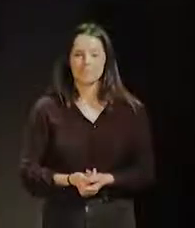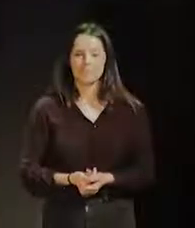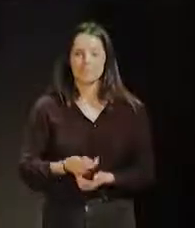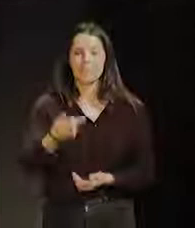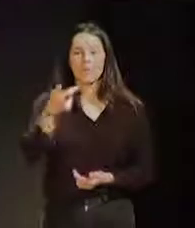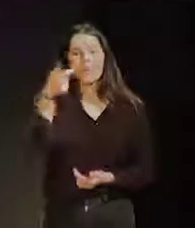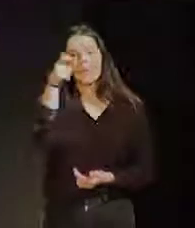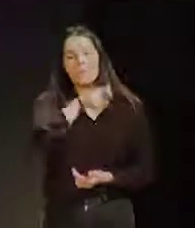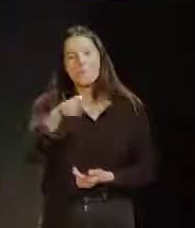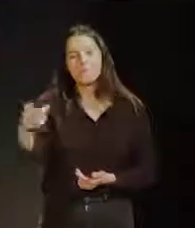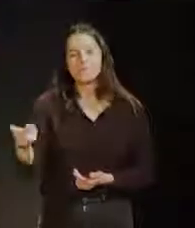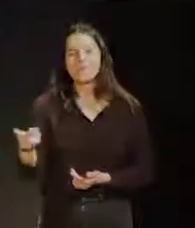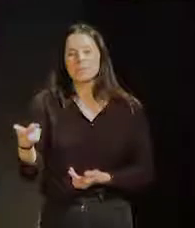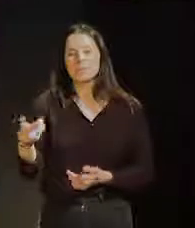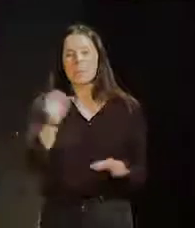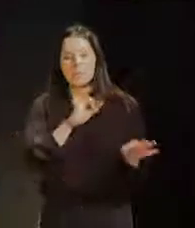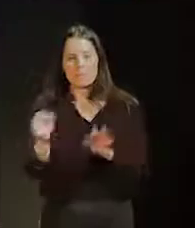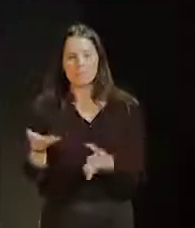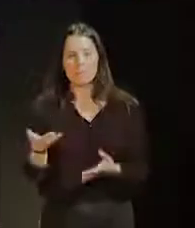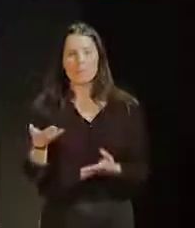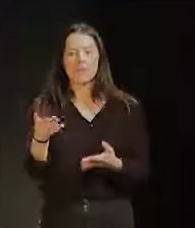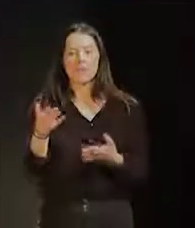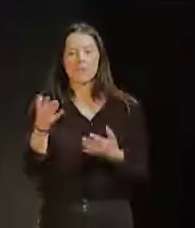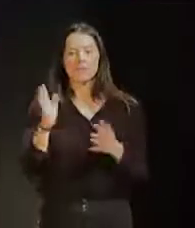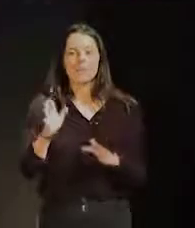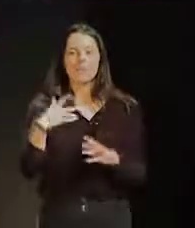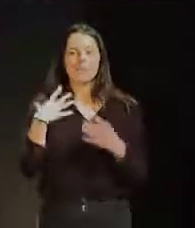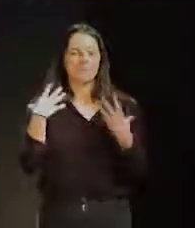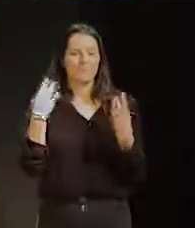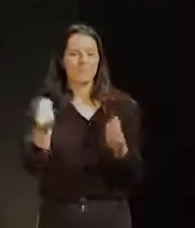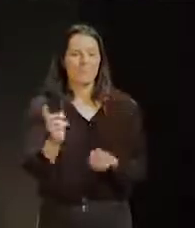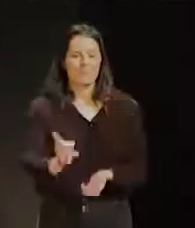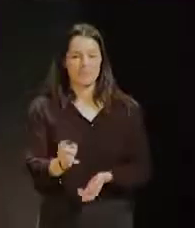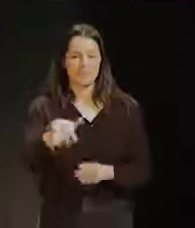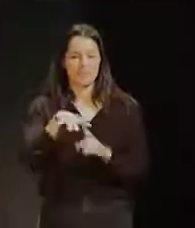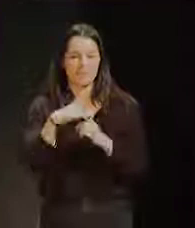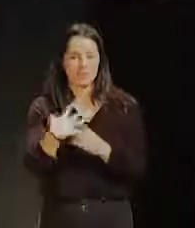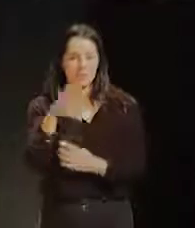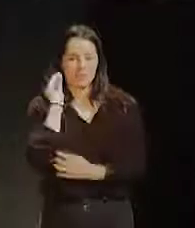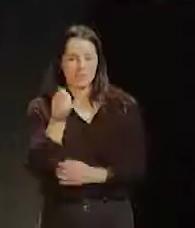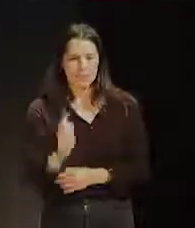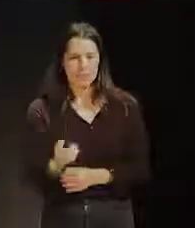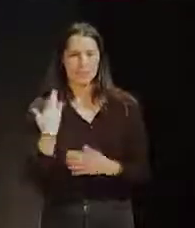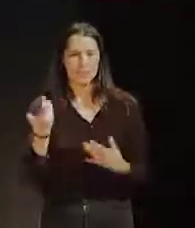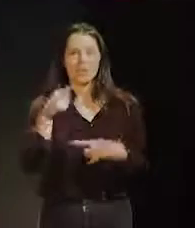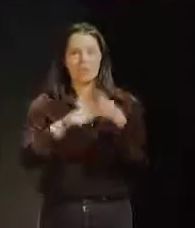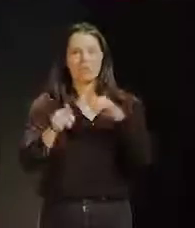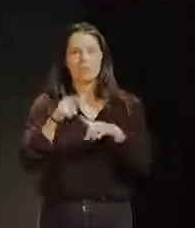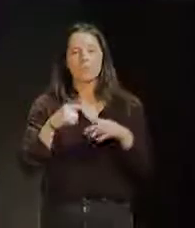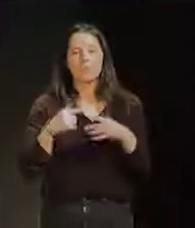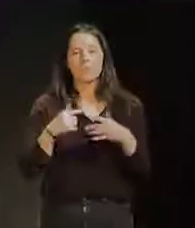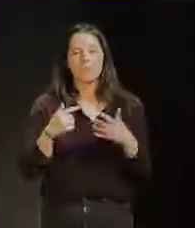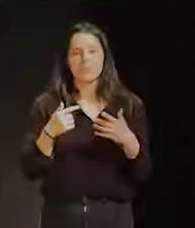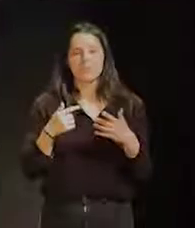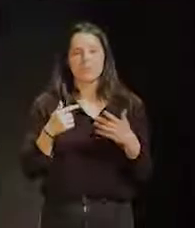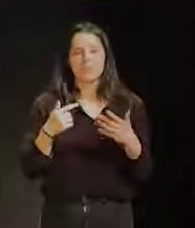personas muy iluminadas, tenían un problema comprender esto. Y decían, ¿por qué? ¿Cuál es el problema? ¿Tenemos los subtítulos?